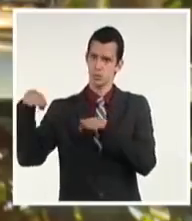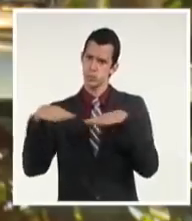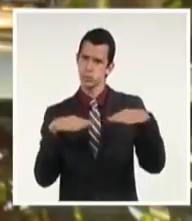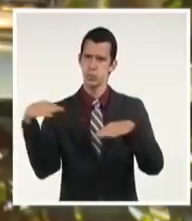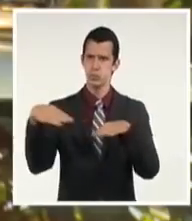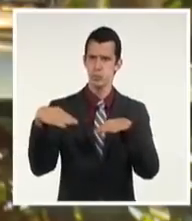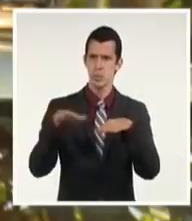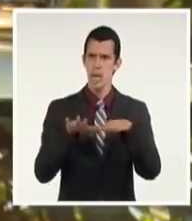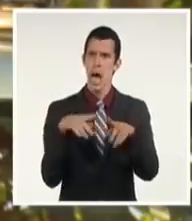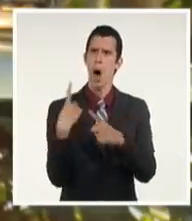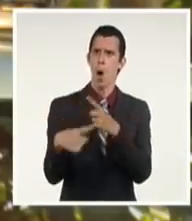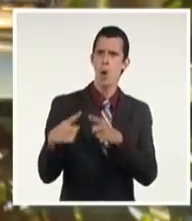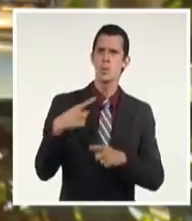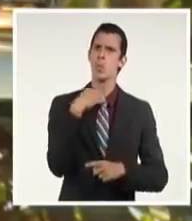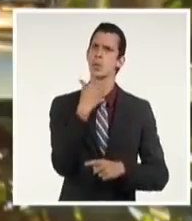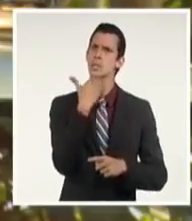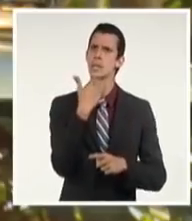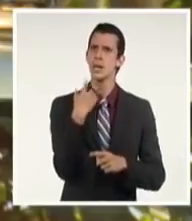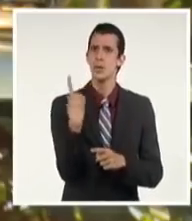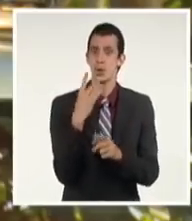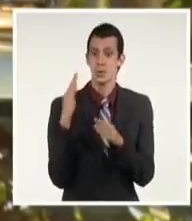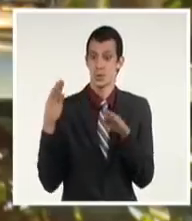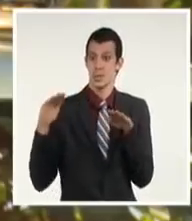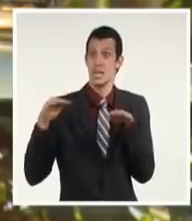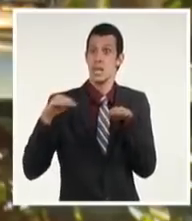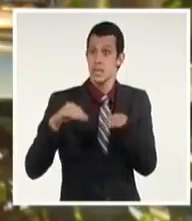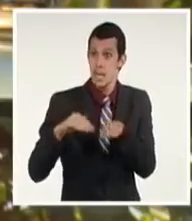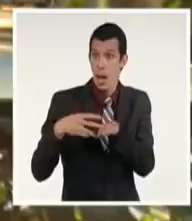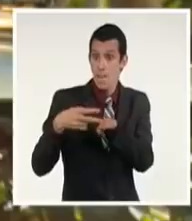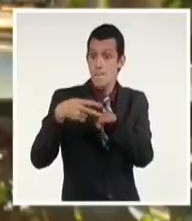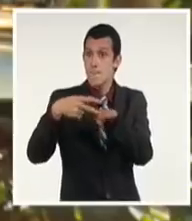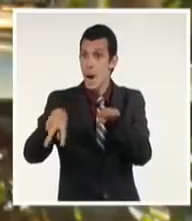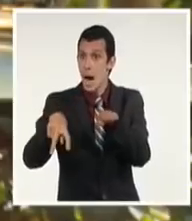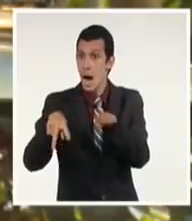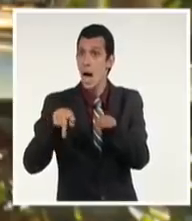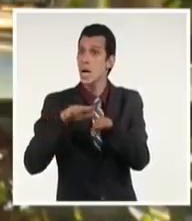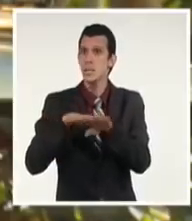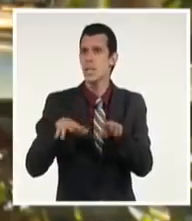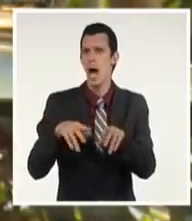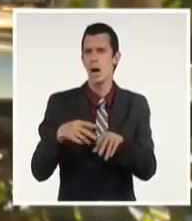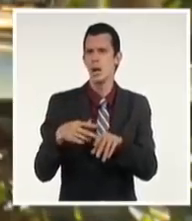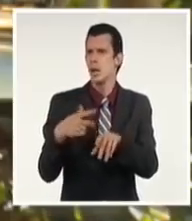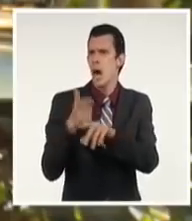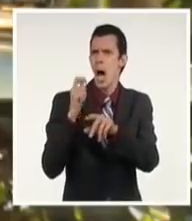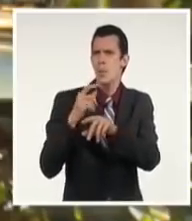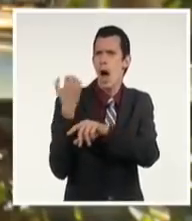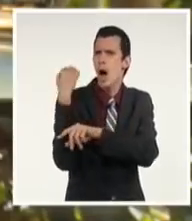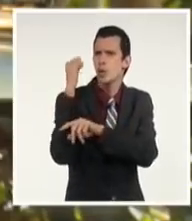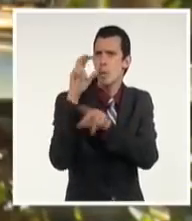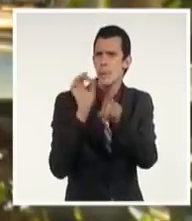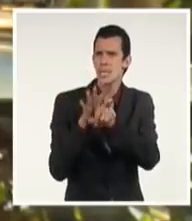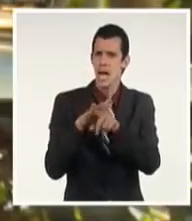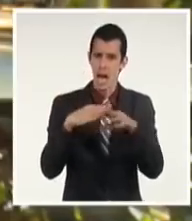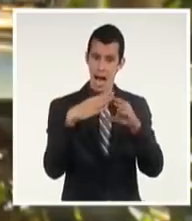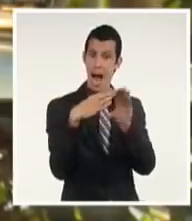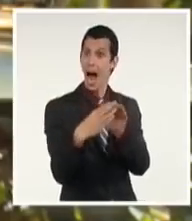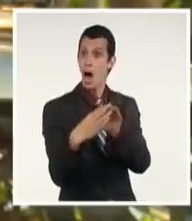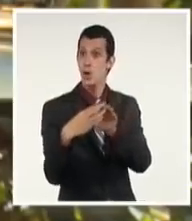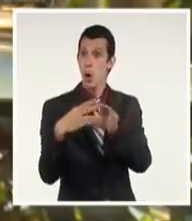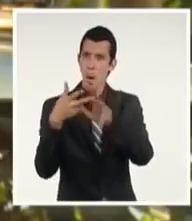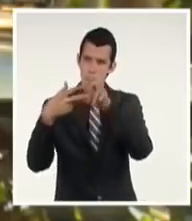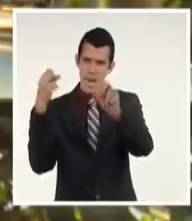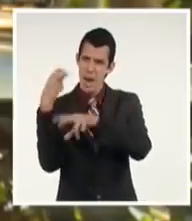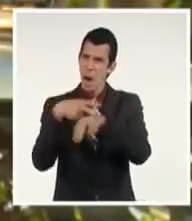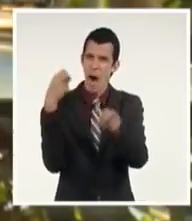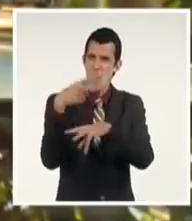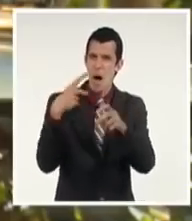ayudarlo. En ese mismo instante que nosotros llegamos, nos bajamos del carro, comienzan a tirarle piedra al carro, piedra, palo, botella,